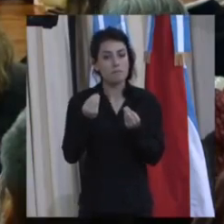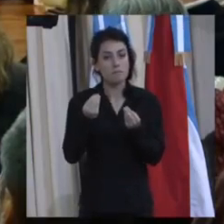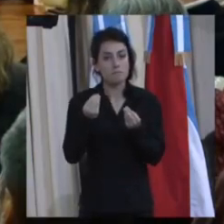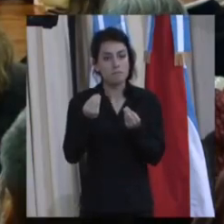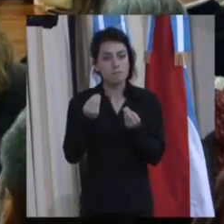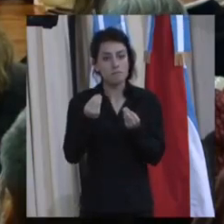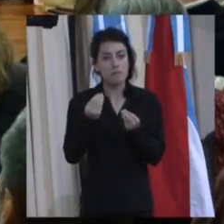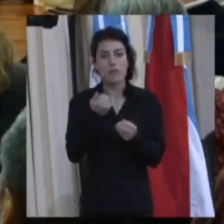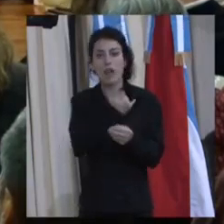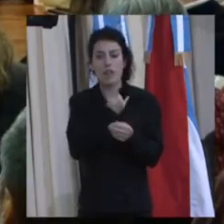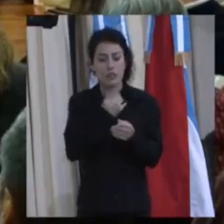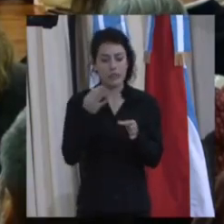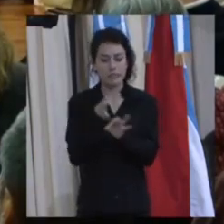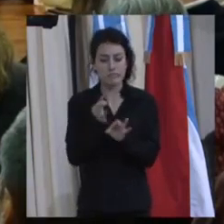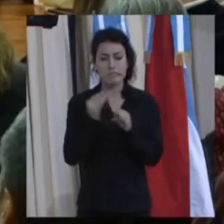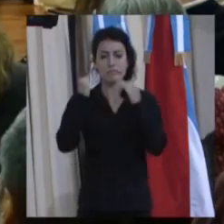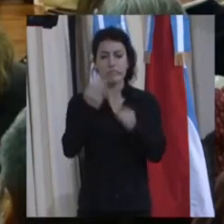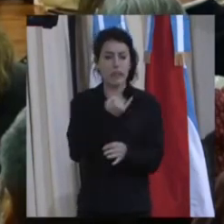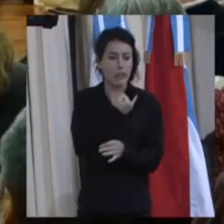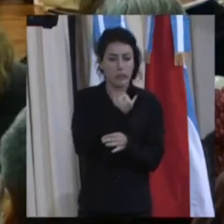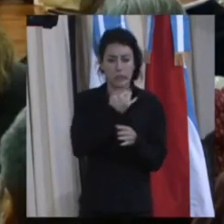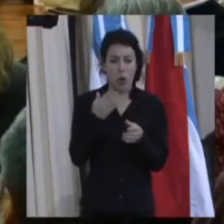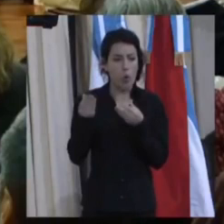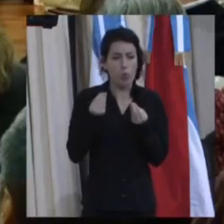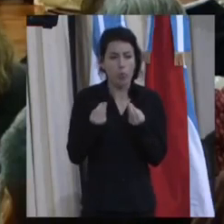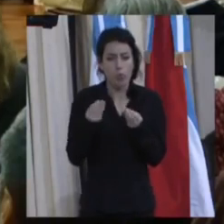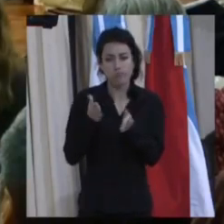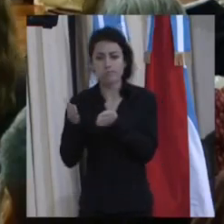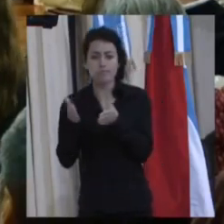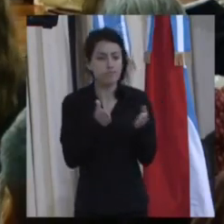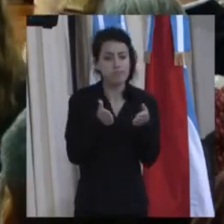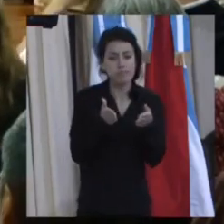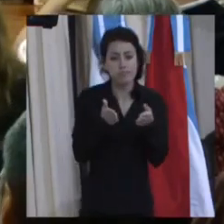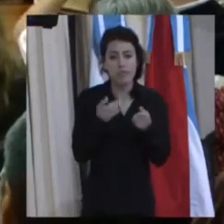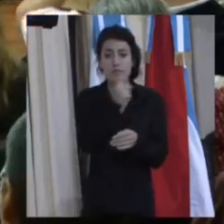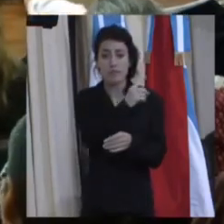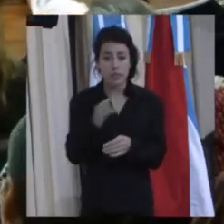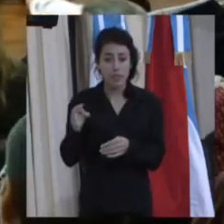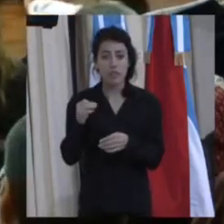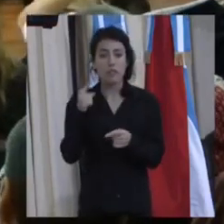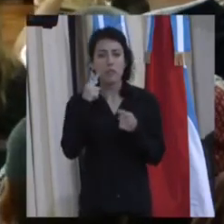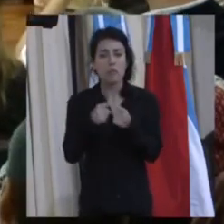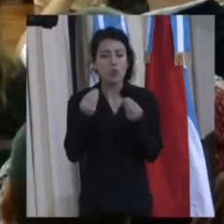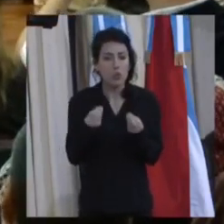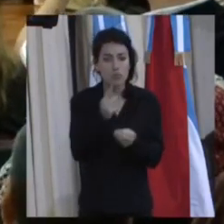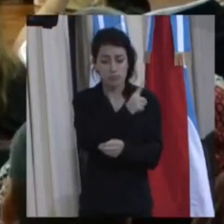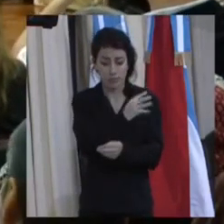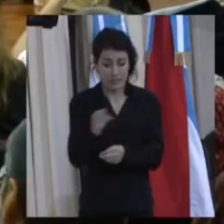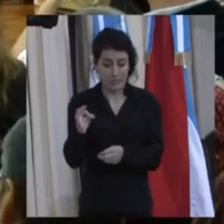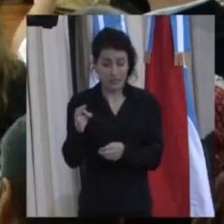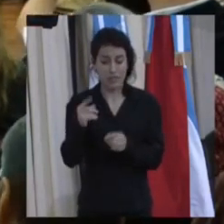de hacia dónde debe ir la educación superior y que en ese sentido el centenario también operaba con una suerte